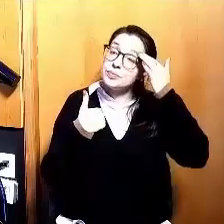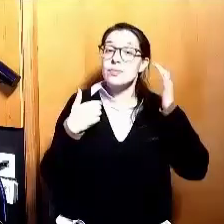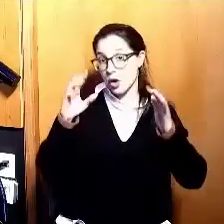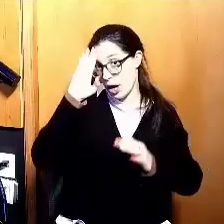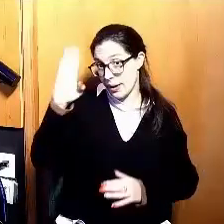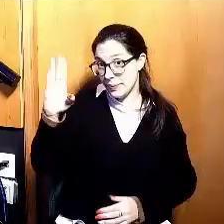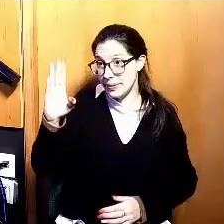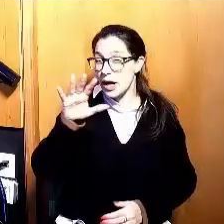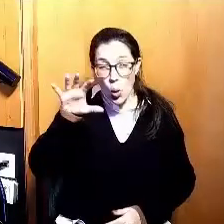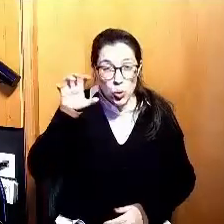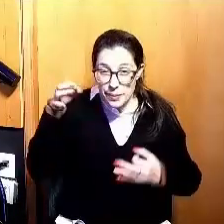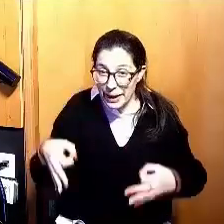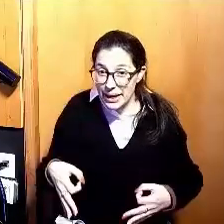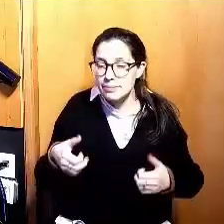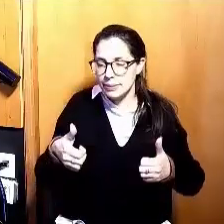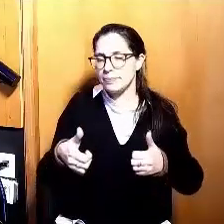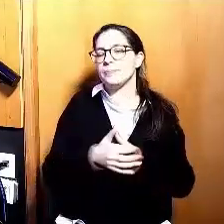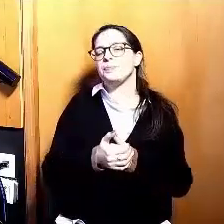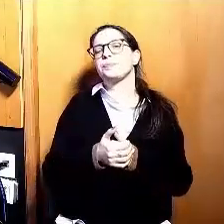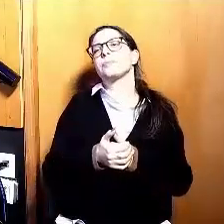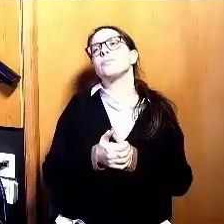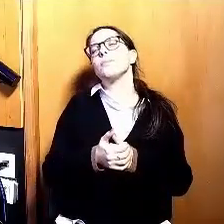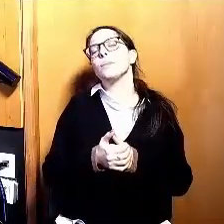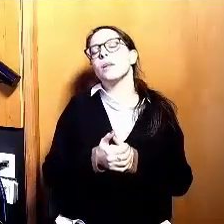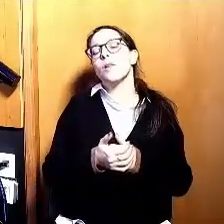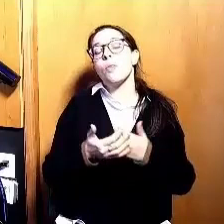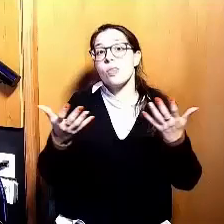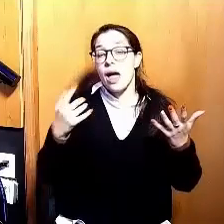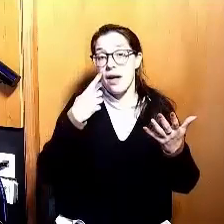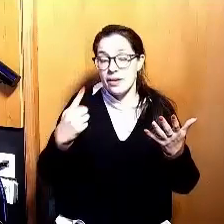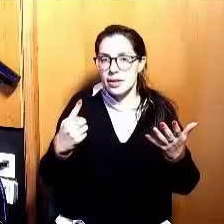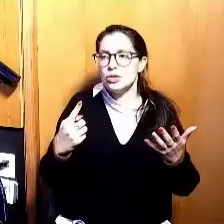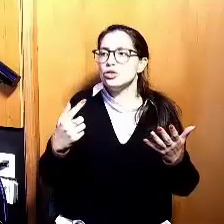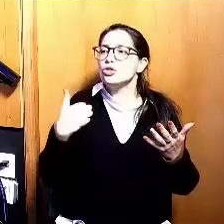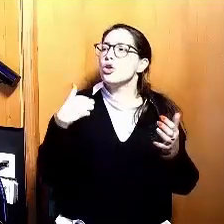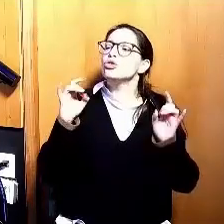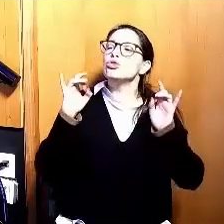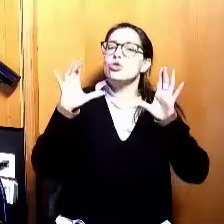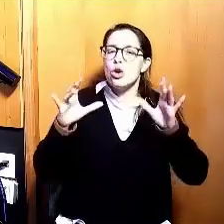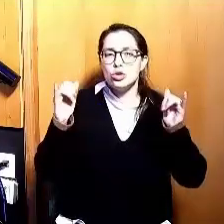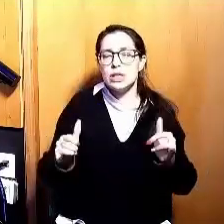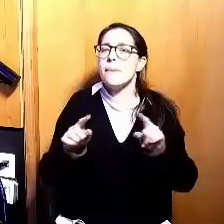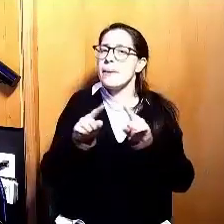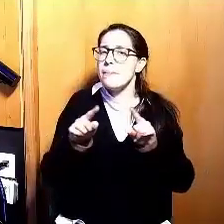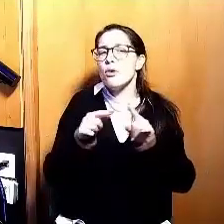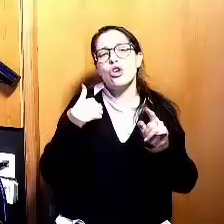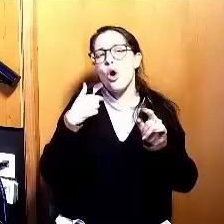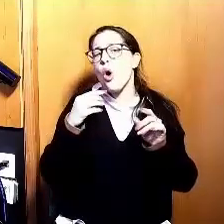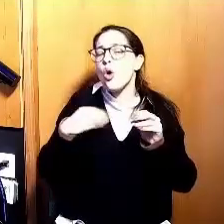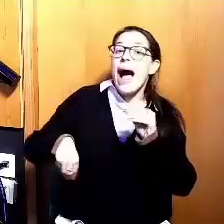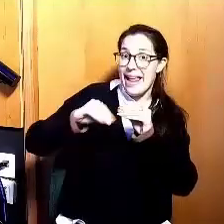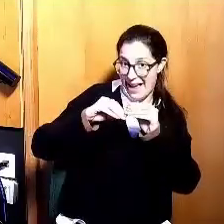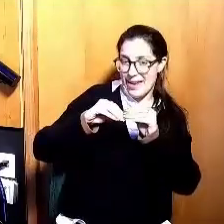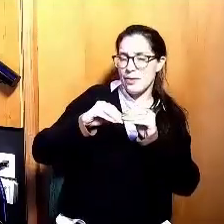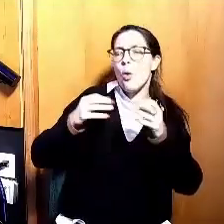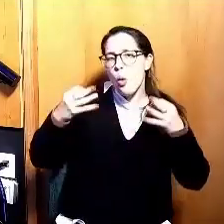Hola, ¿se me escucha? Ahí va, Sí. A ver, solo sumar a lo que dijo Juanma. Justo ayer a la noche